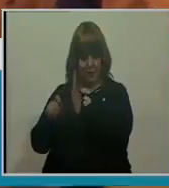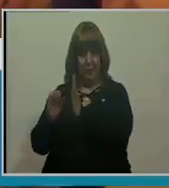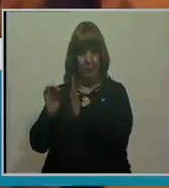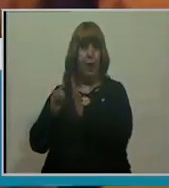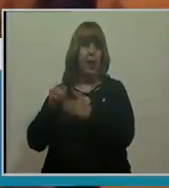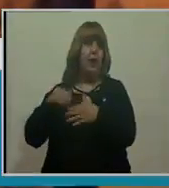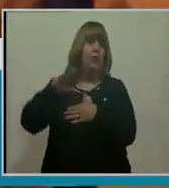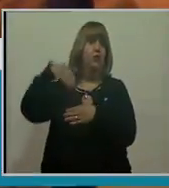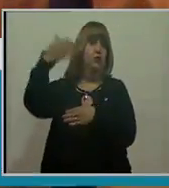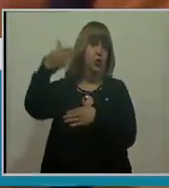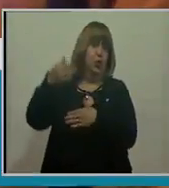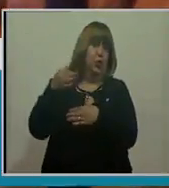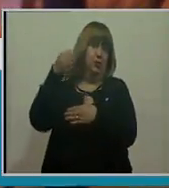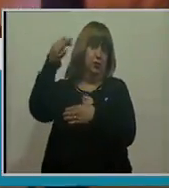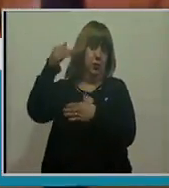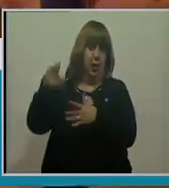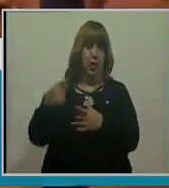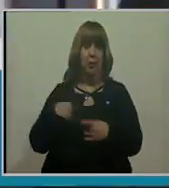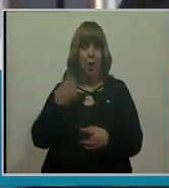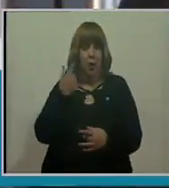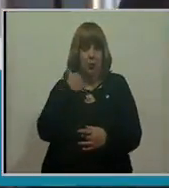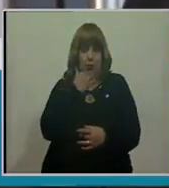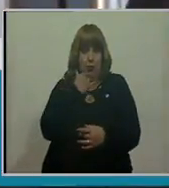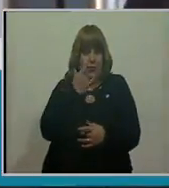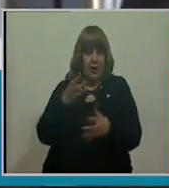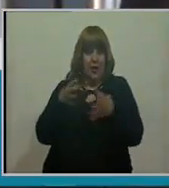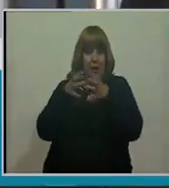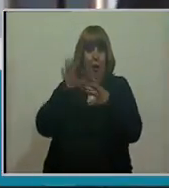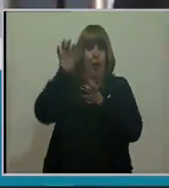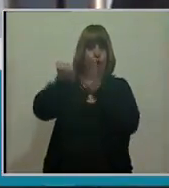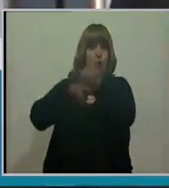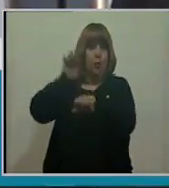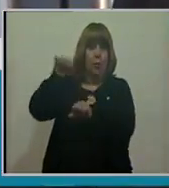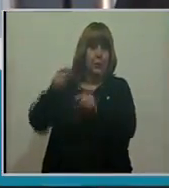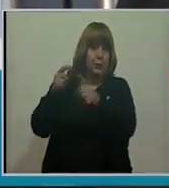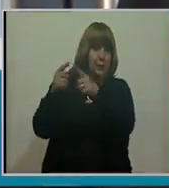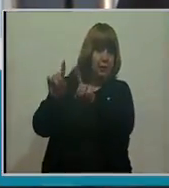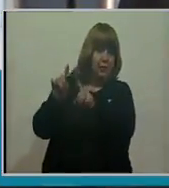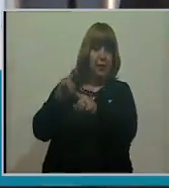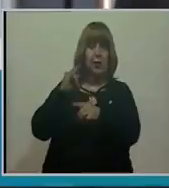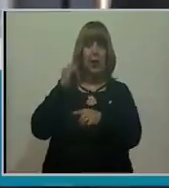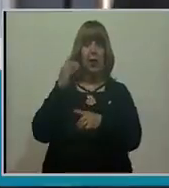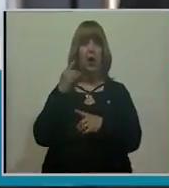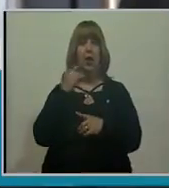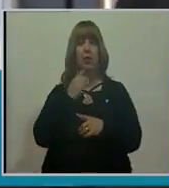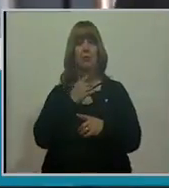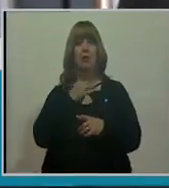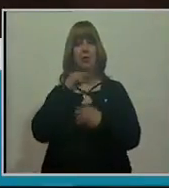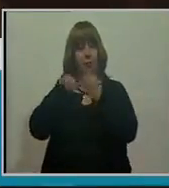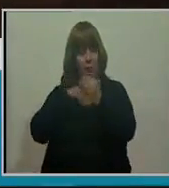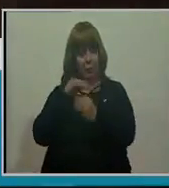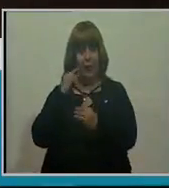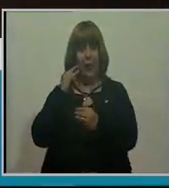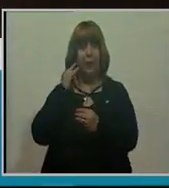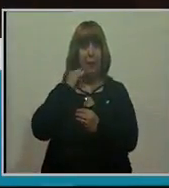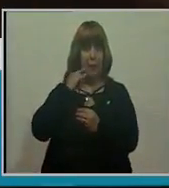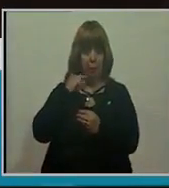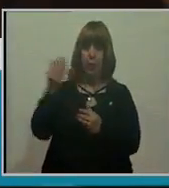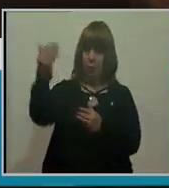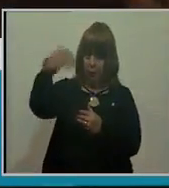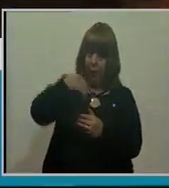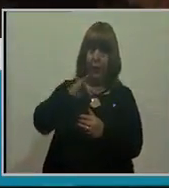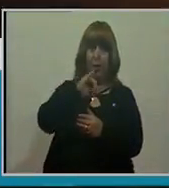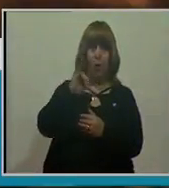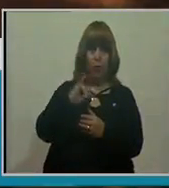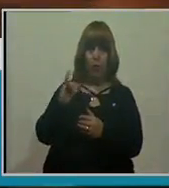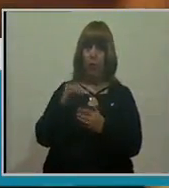este intento de usurpación, pero obviamente invitamos a tanto a las autoridades de Maipú como a las familias que tengan alguna consulta que se dirijan a la